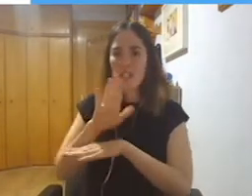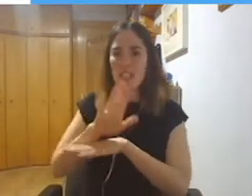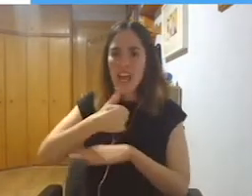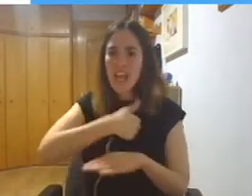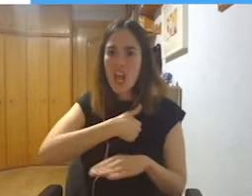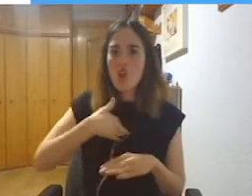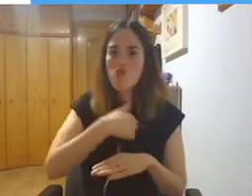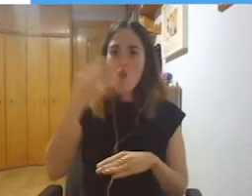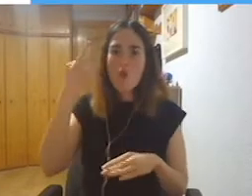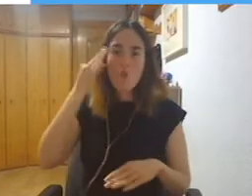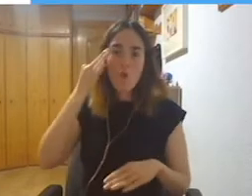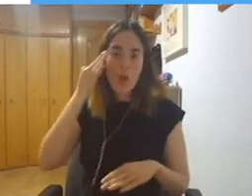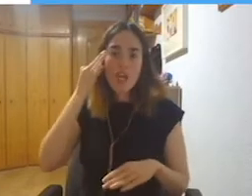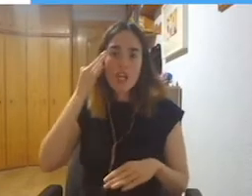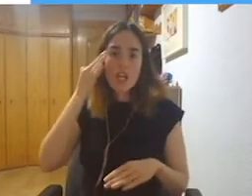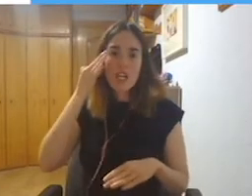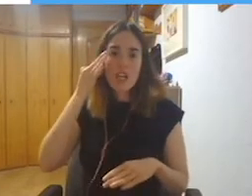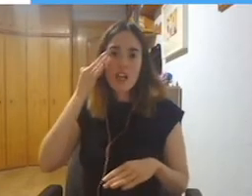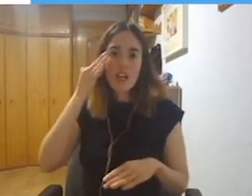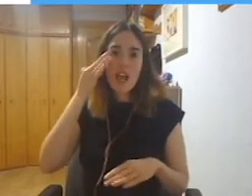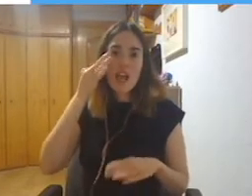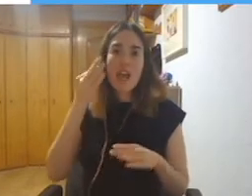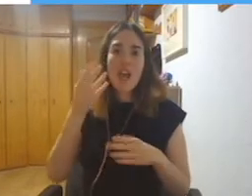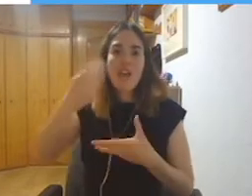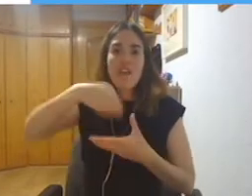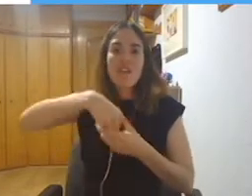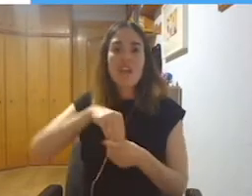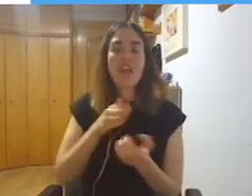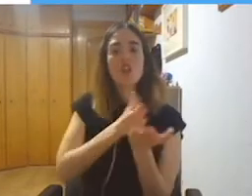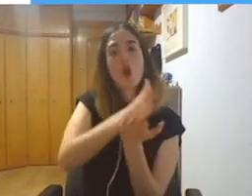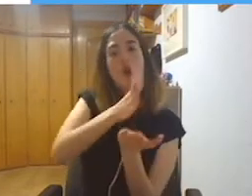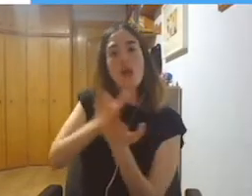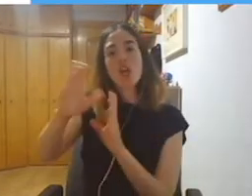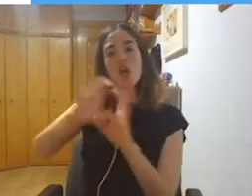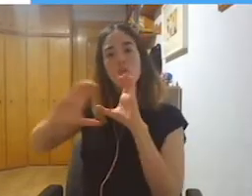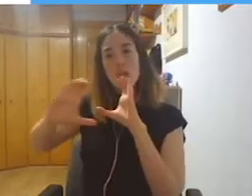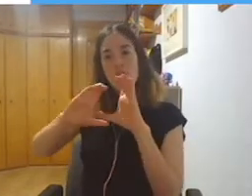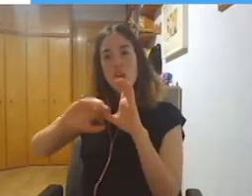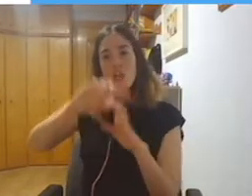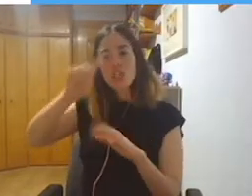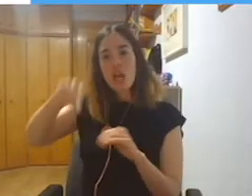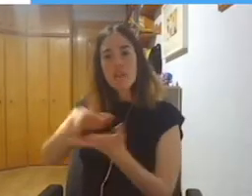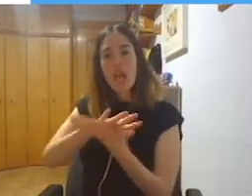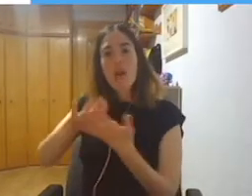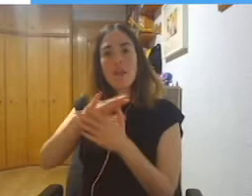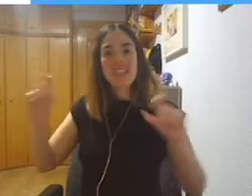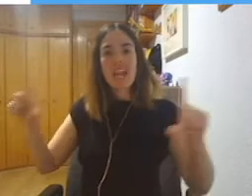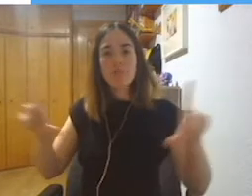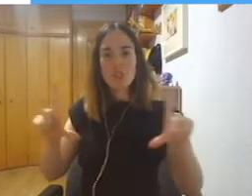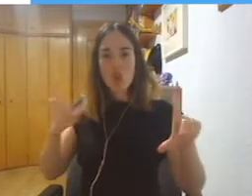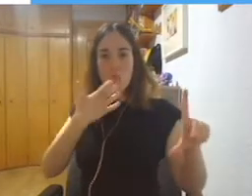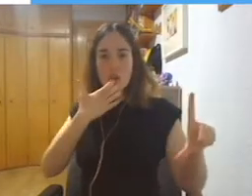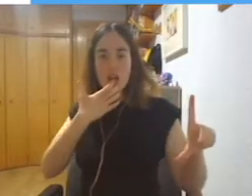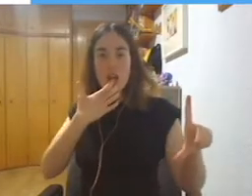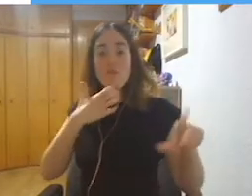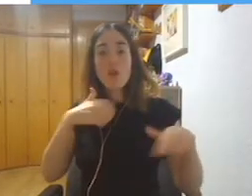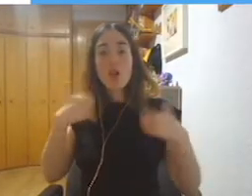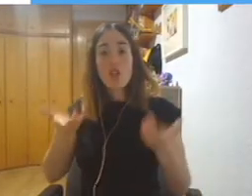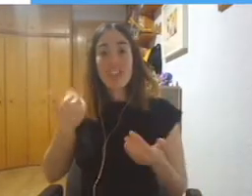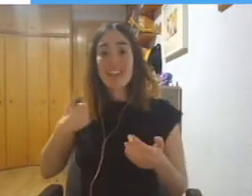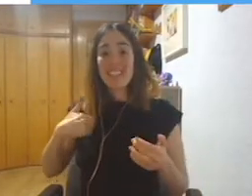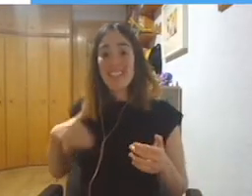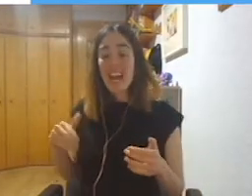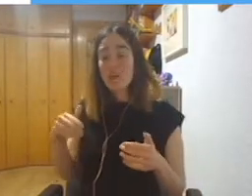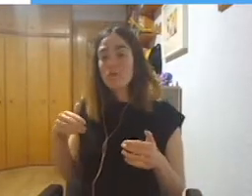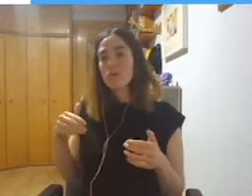representación del papel de la mujer en los medios. Concretamente podemos hablar de la propia televisión. Y es que de hecho ya